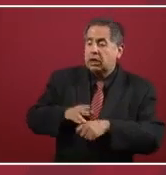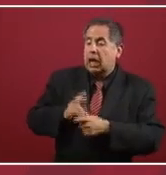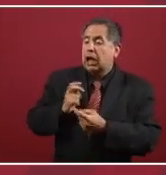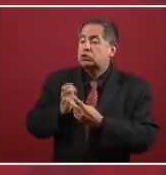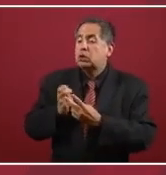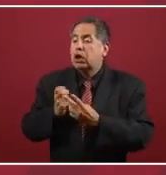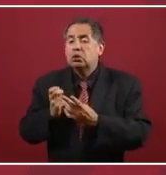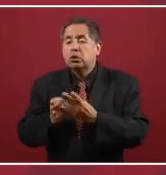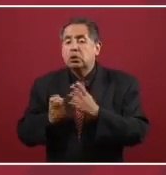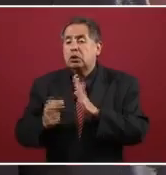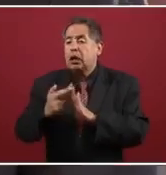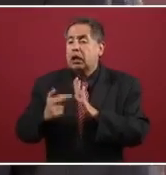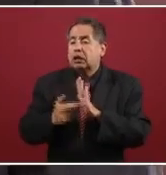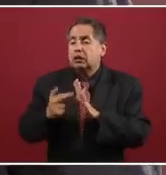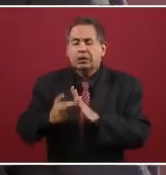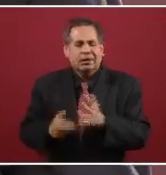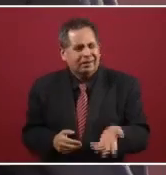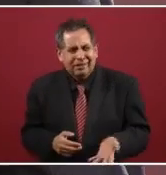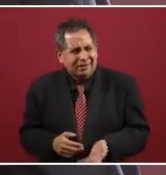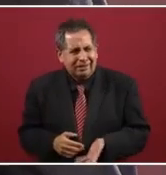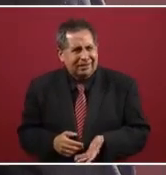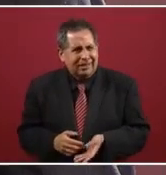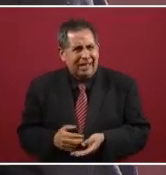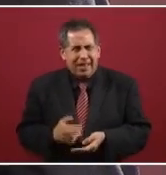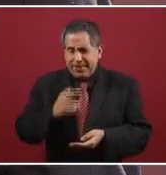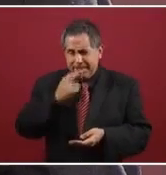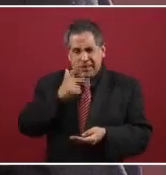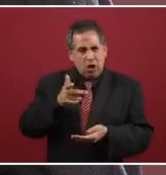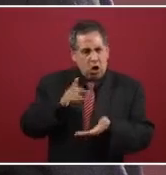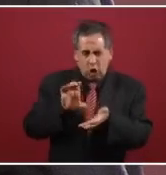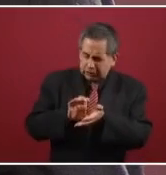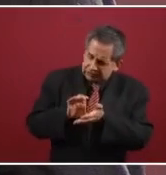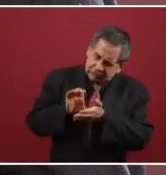mayores. Bueno, ¿por qué no